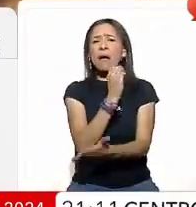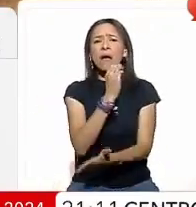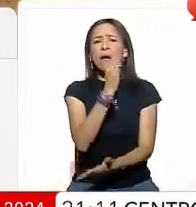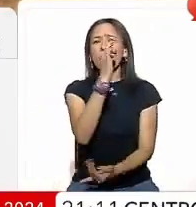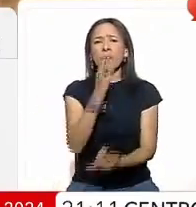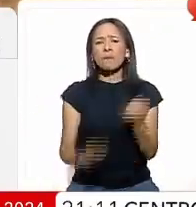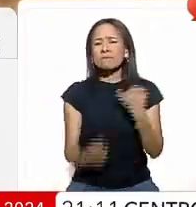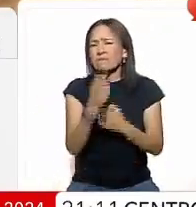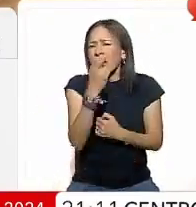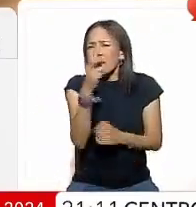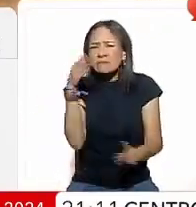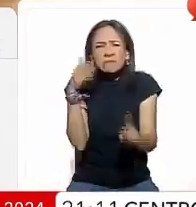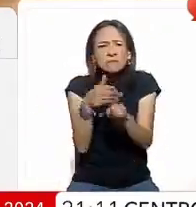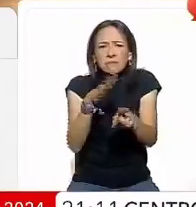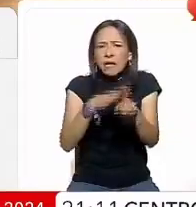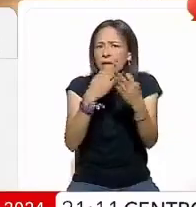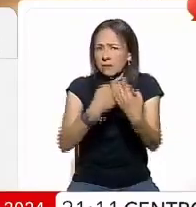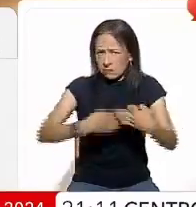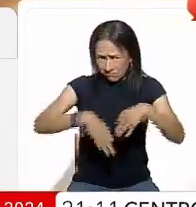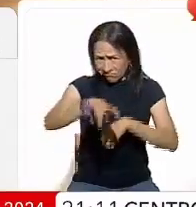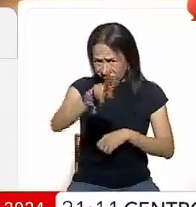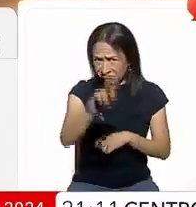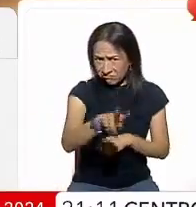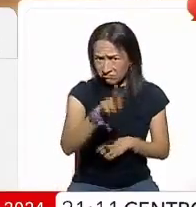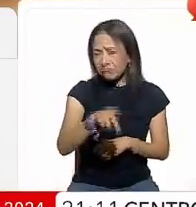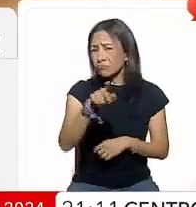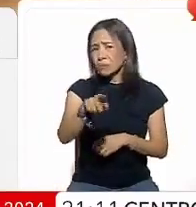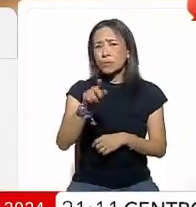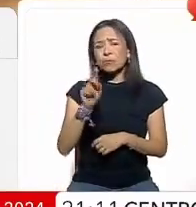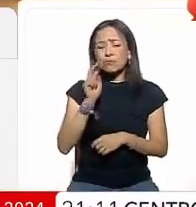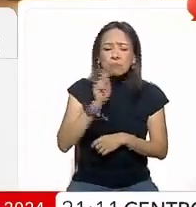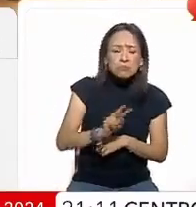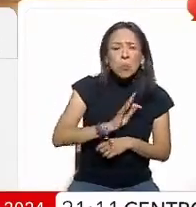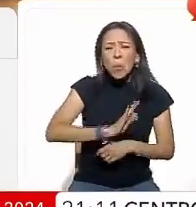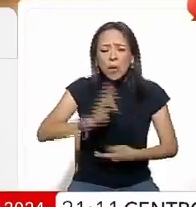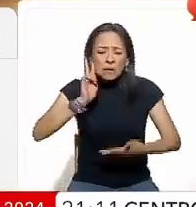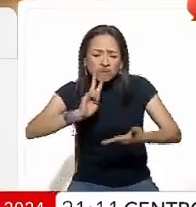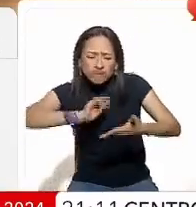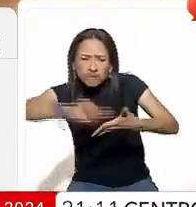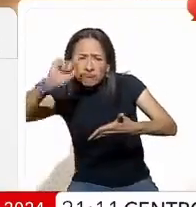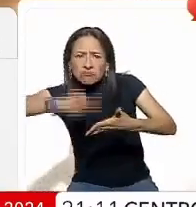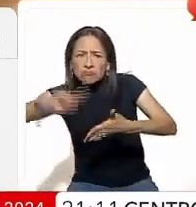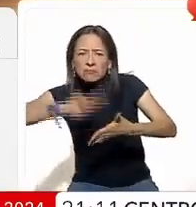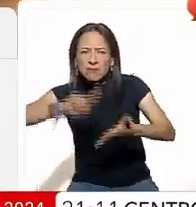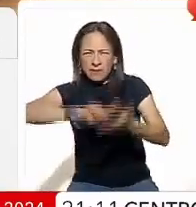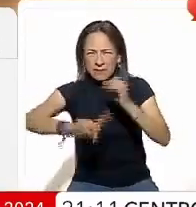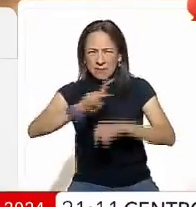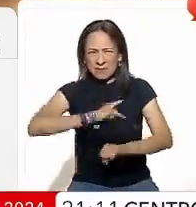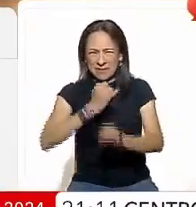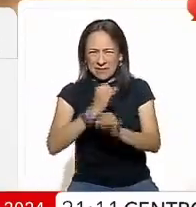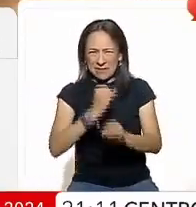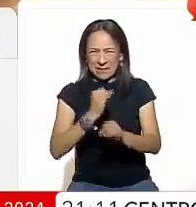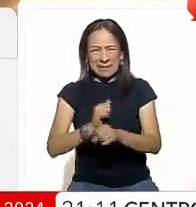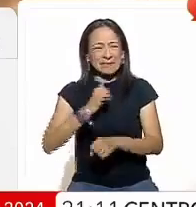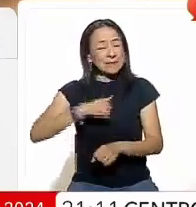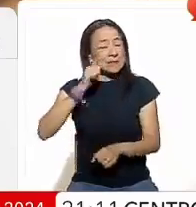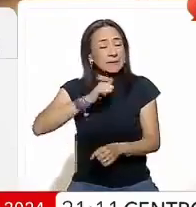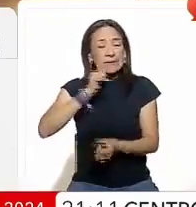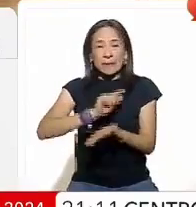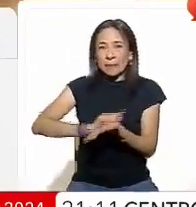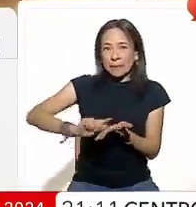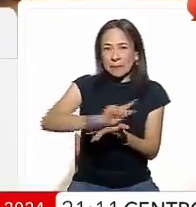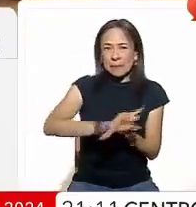de todos los días, lo pueden revisar en mis redes sociales, porque yo salía en el tweet a